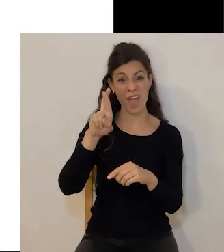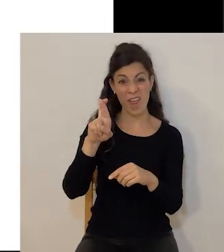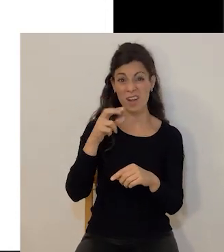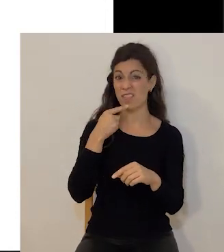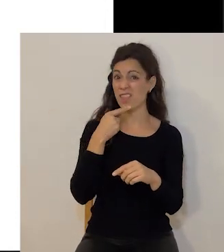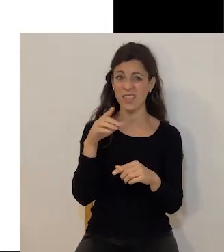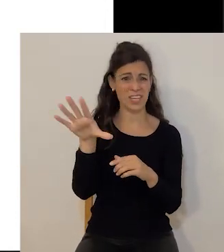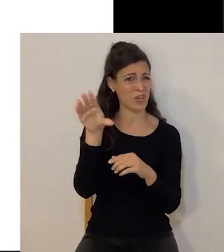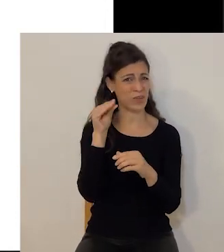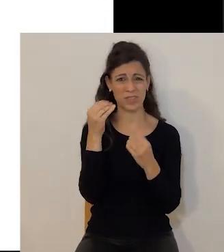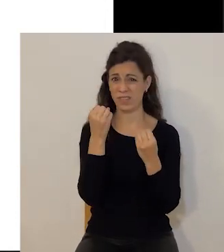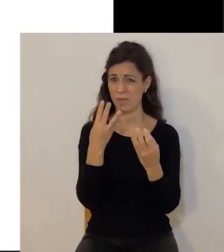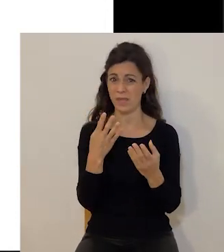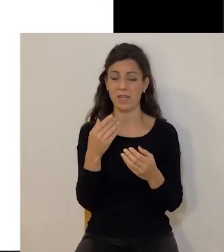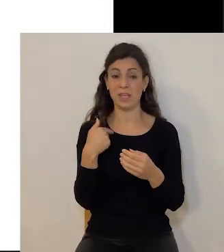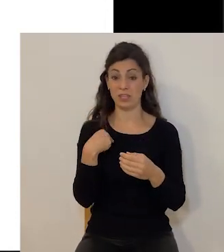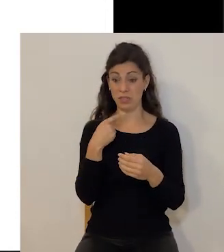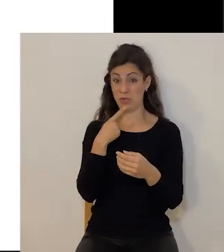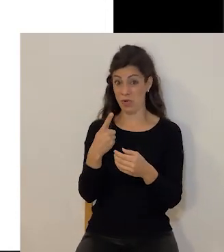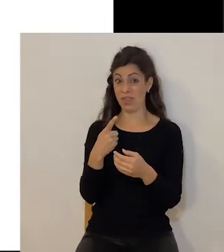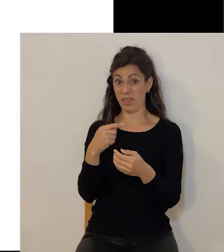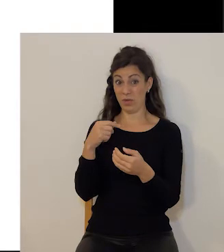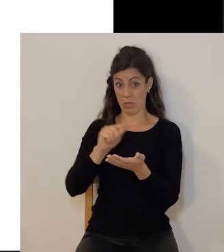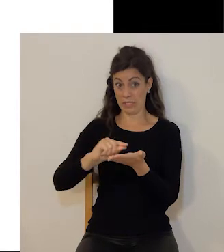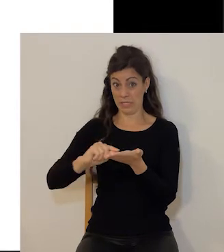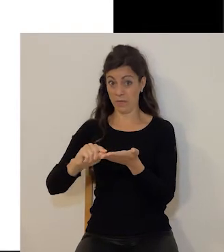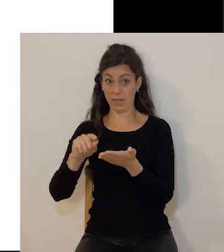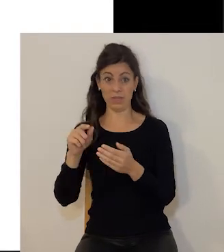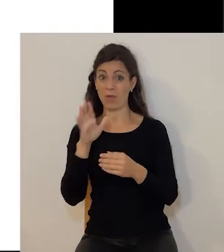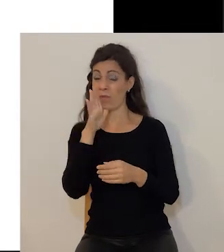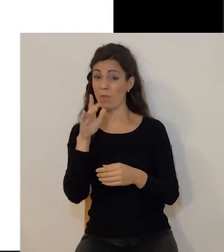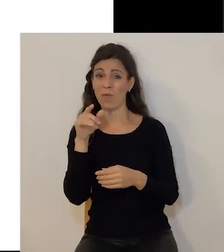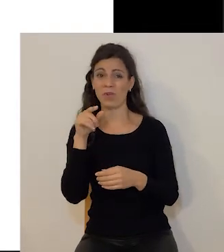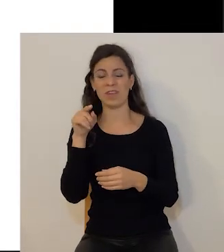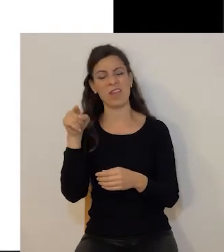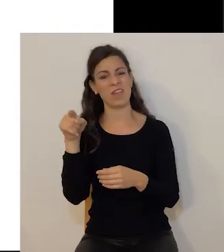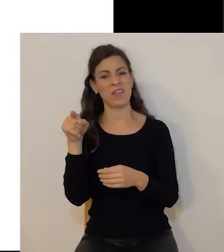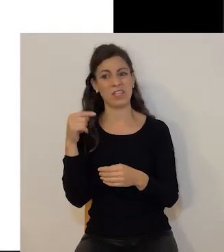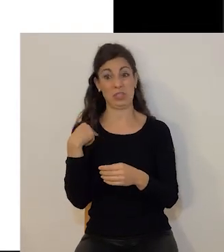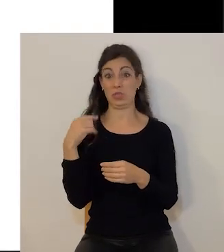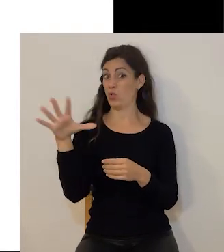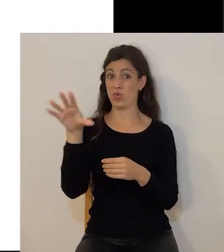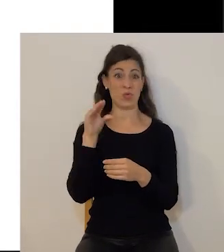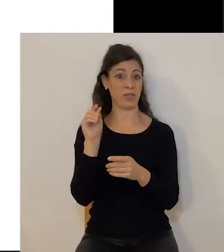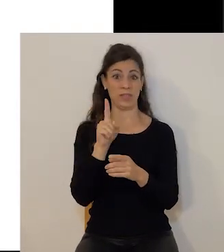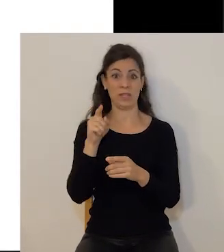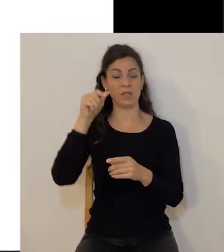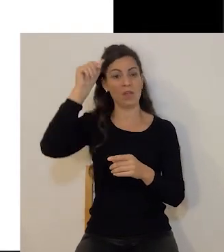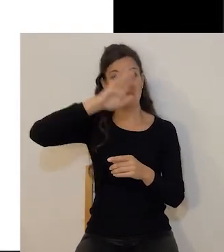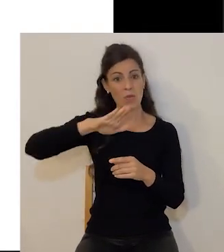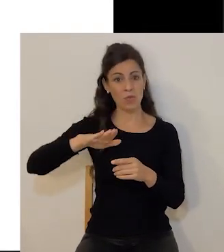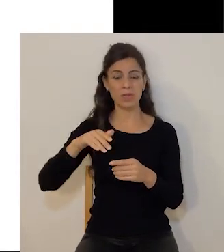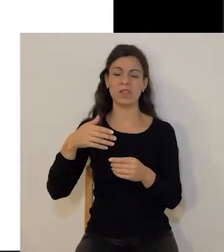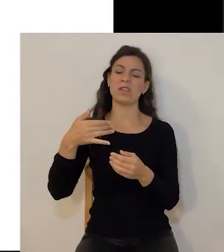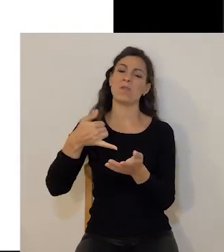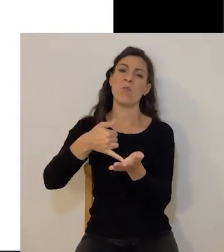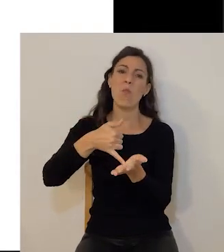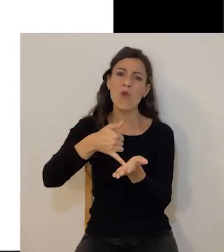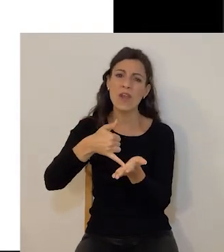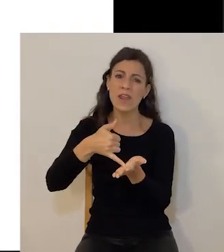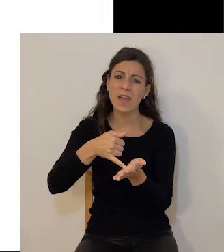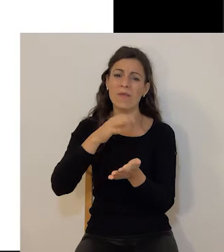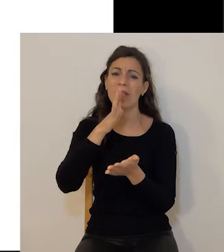entiende. A veces le digo, escríbemelo, pero no te entiendo, ¿vale? De lo mal que habla. Entonces es un niño muy vulnerable porque